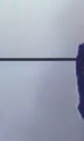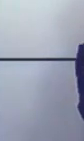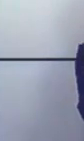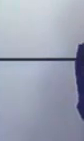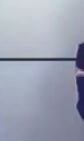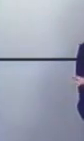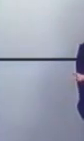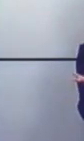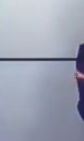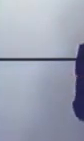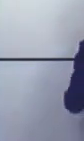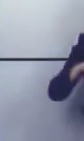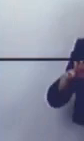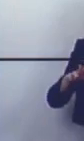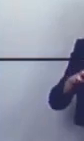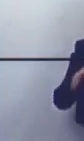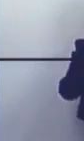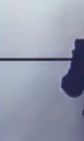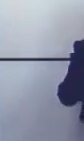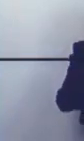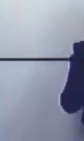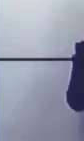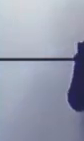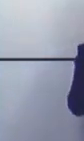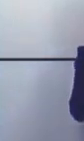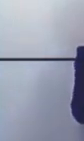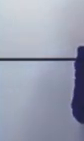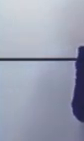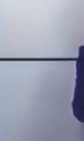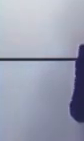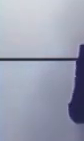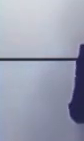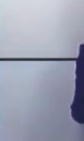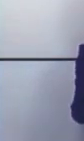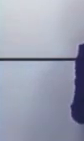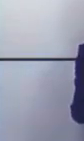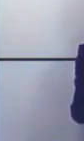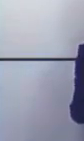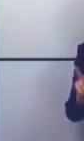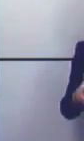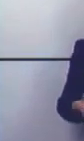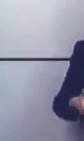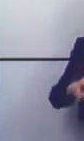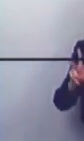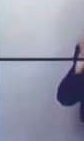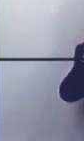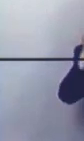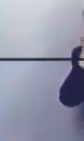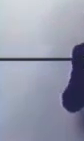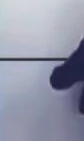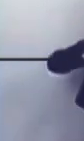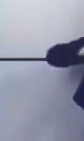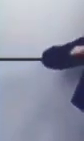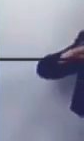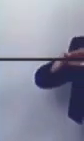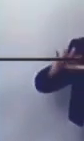decidida por la dignidad y el sentido común poniendo freno a la política de vergüenza que llevamos mucho tiempo sufriendo